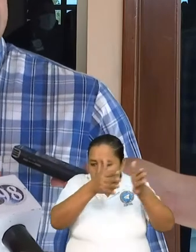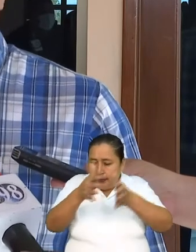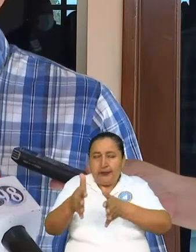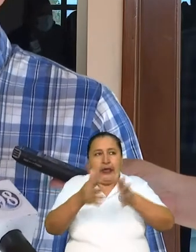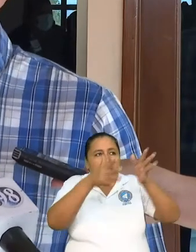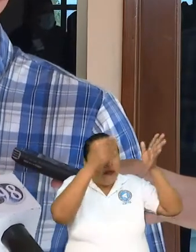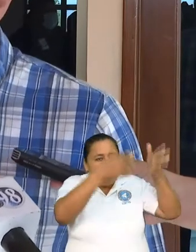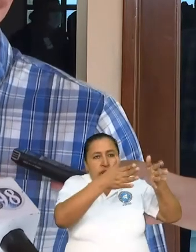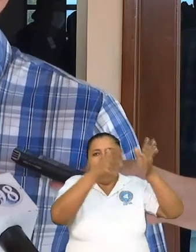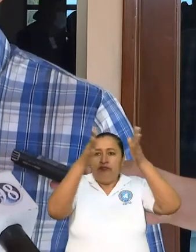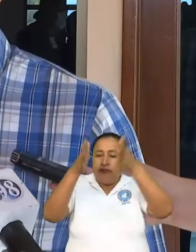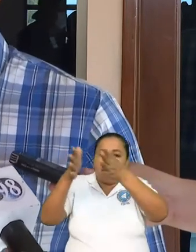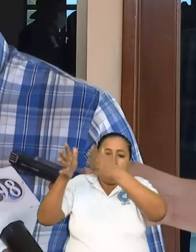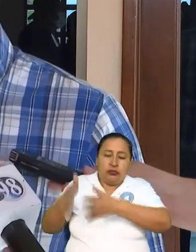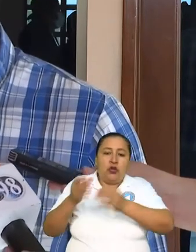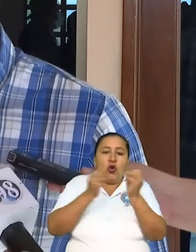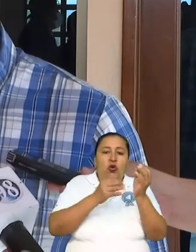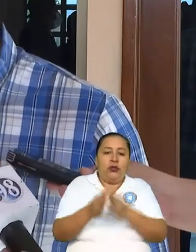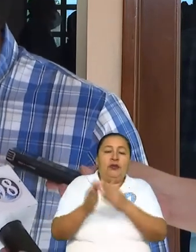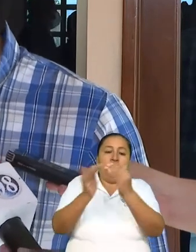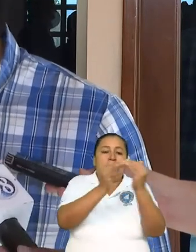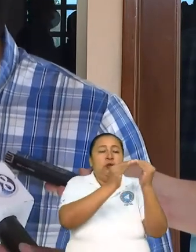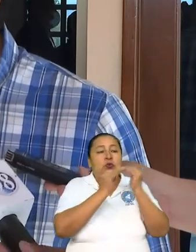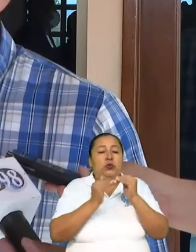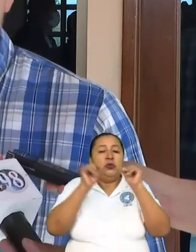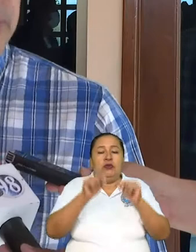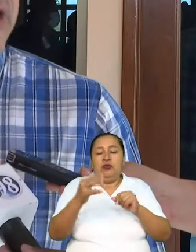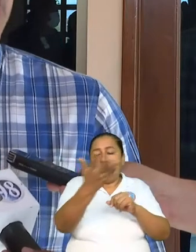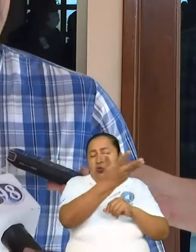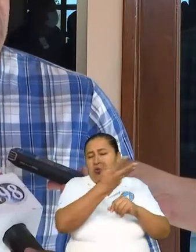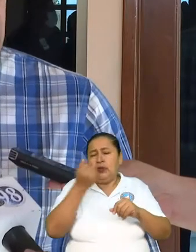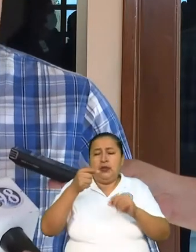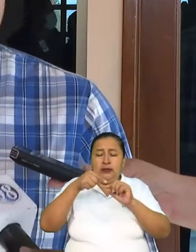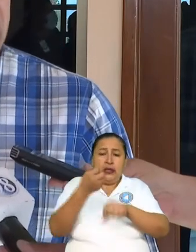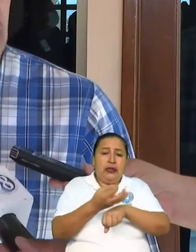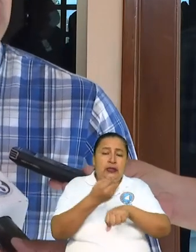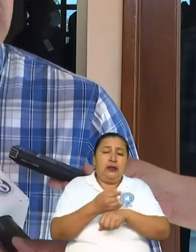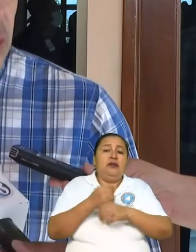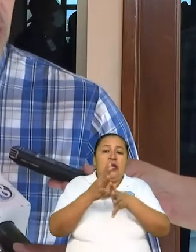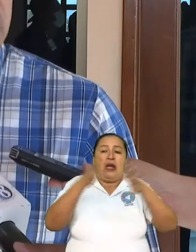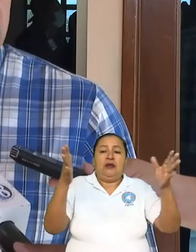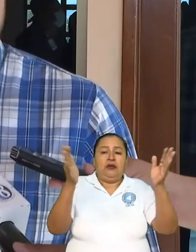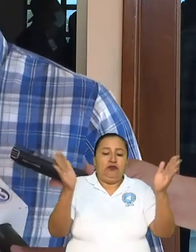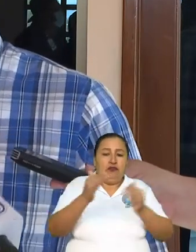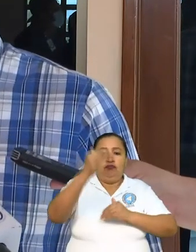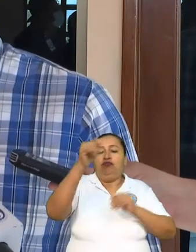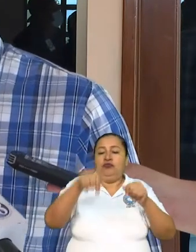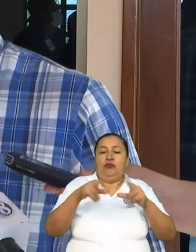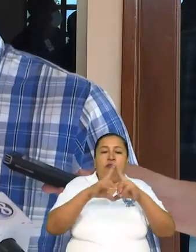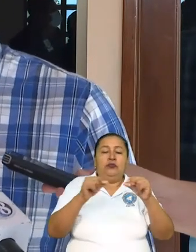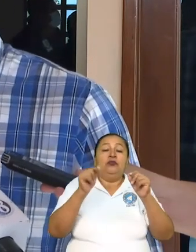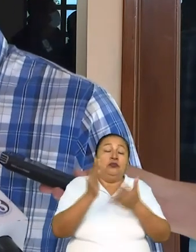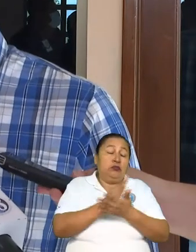tema de ordenamiento urbanístico en todas las municipalidades a lo largo y ancho del territorio nacional, algo